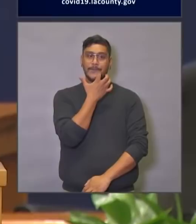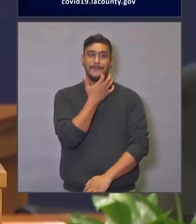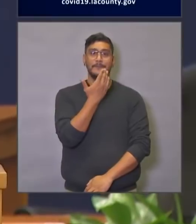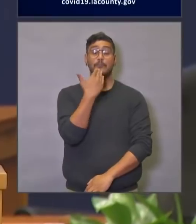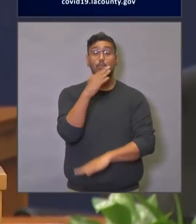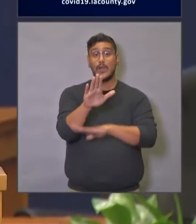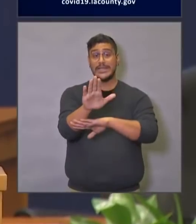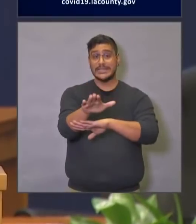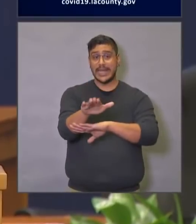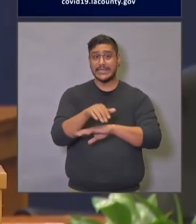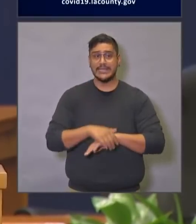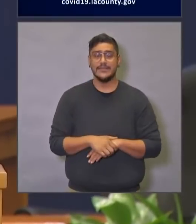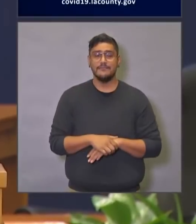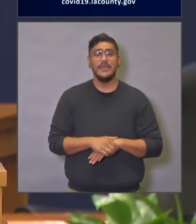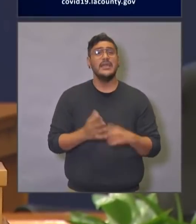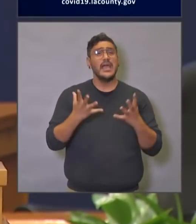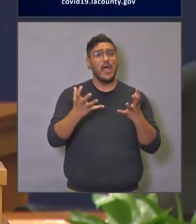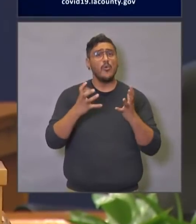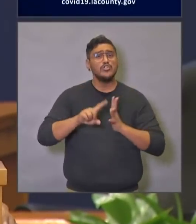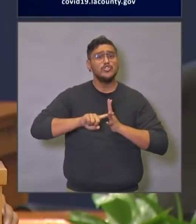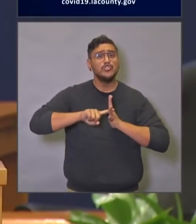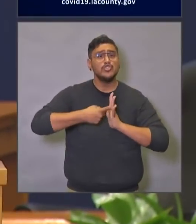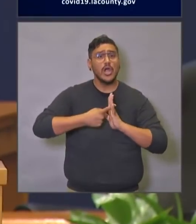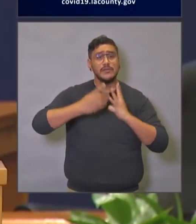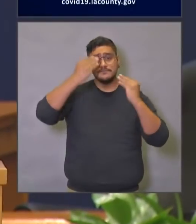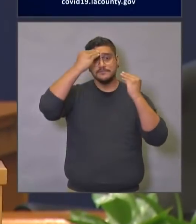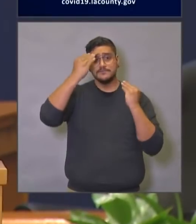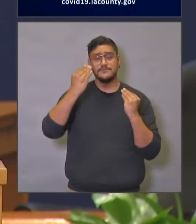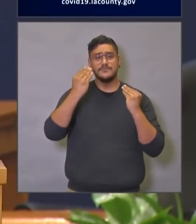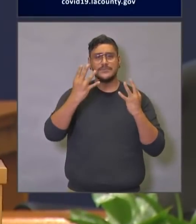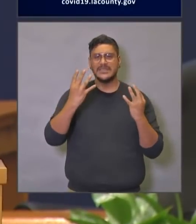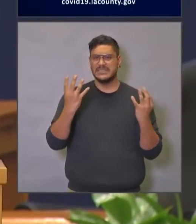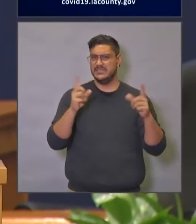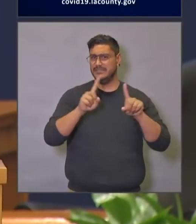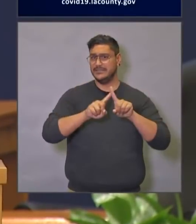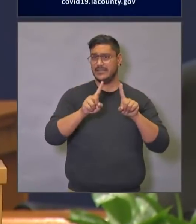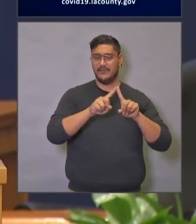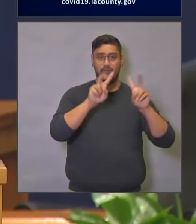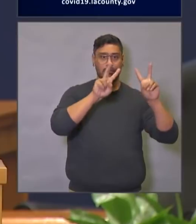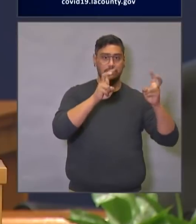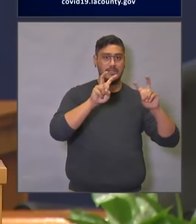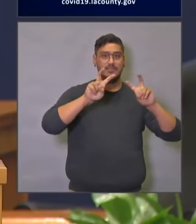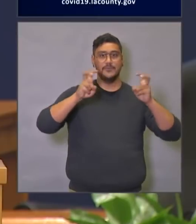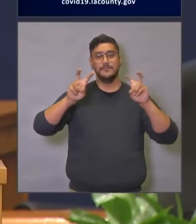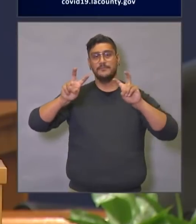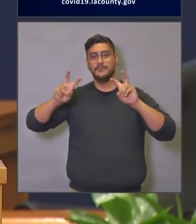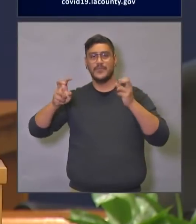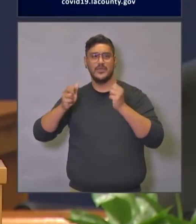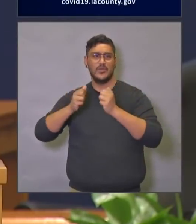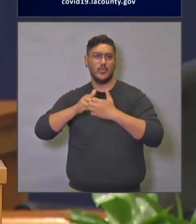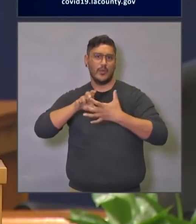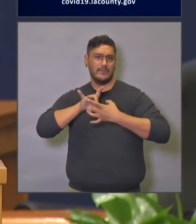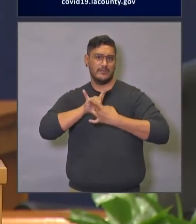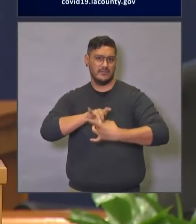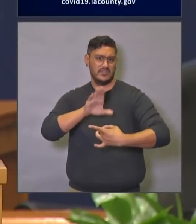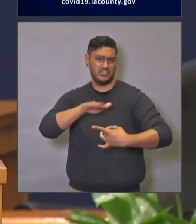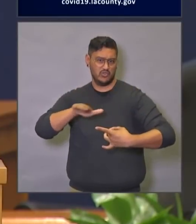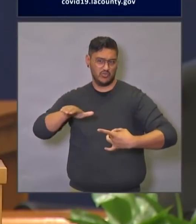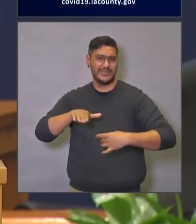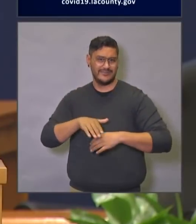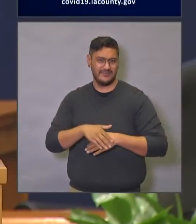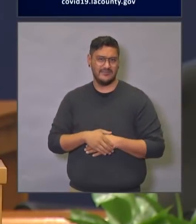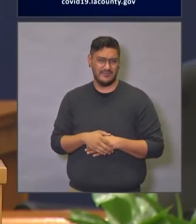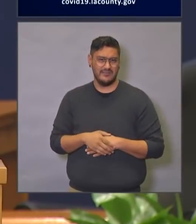Buenas tardes. Queremos empezar informándoles sobre varios temas relacionados con los niños a través del Condado de Los